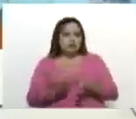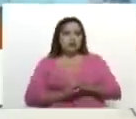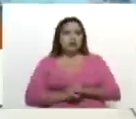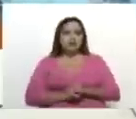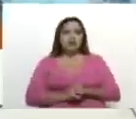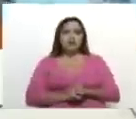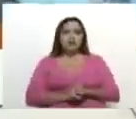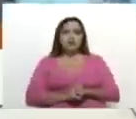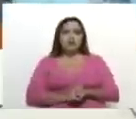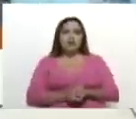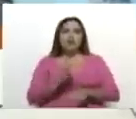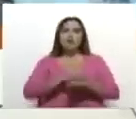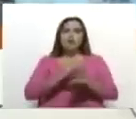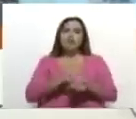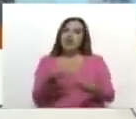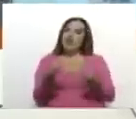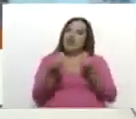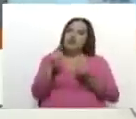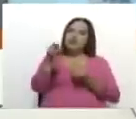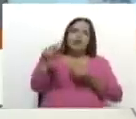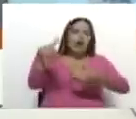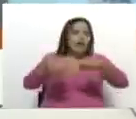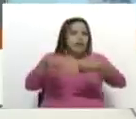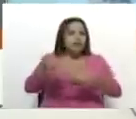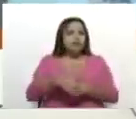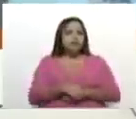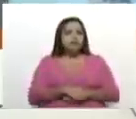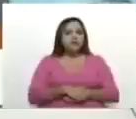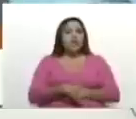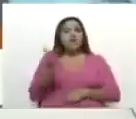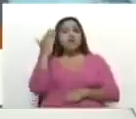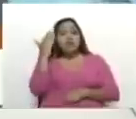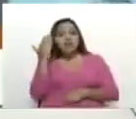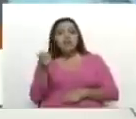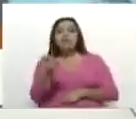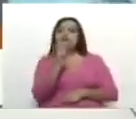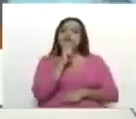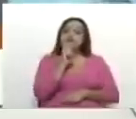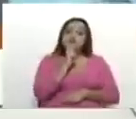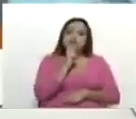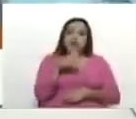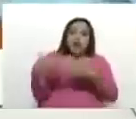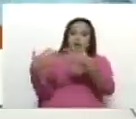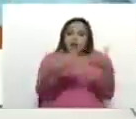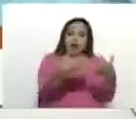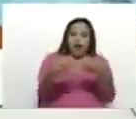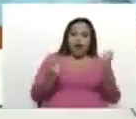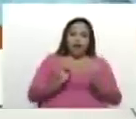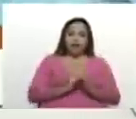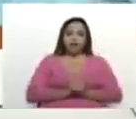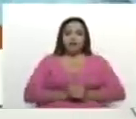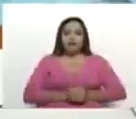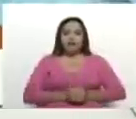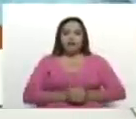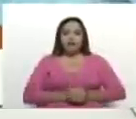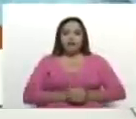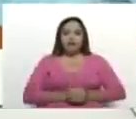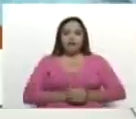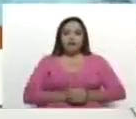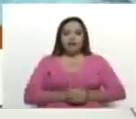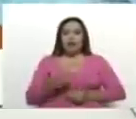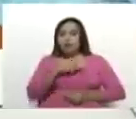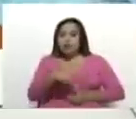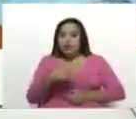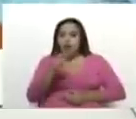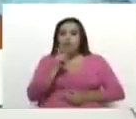porque cómo haces tú una elección aún en condiciones de guerra a la que nos